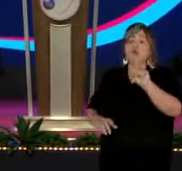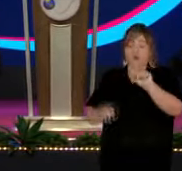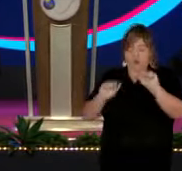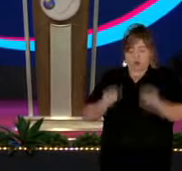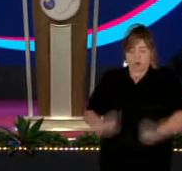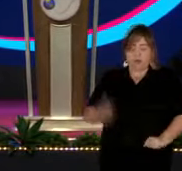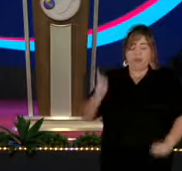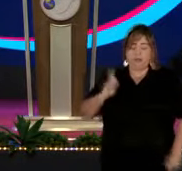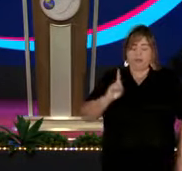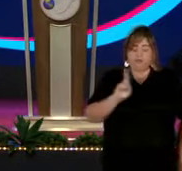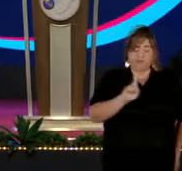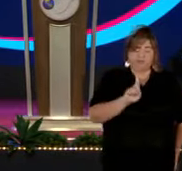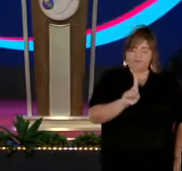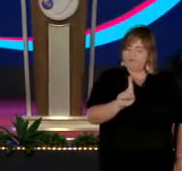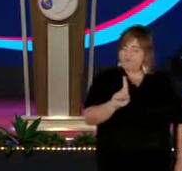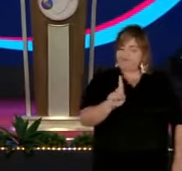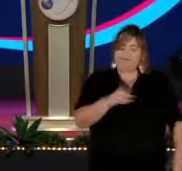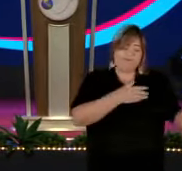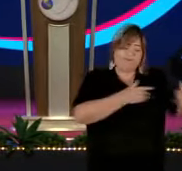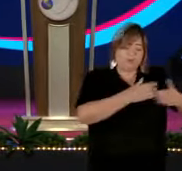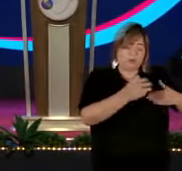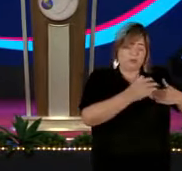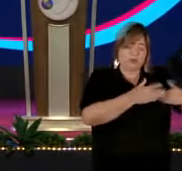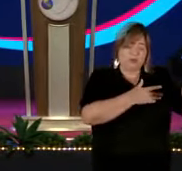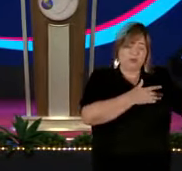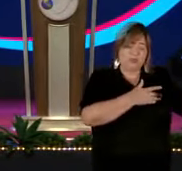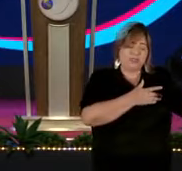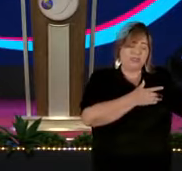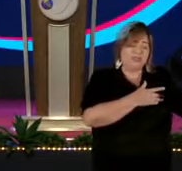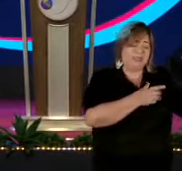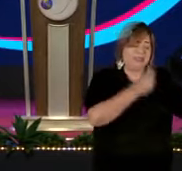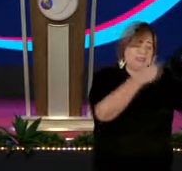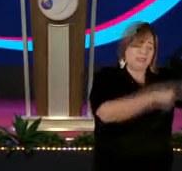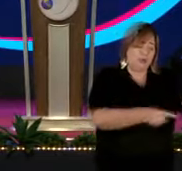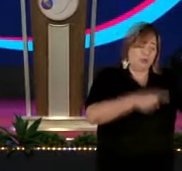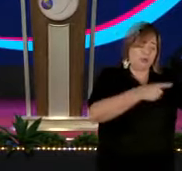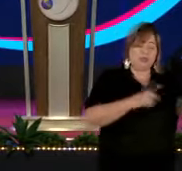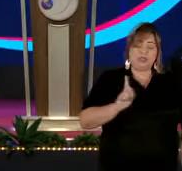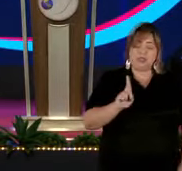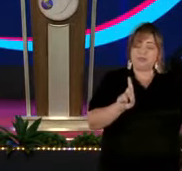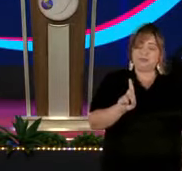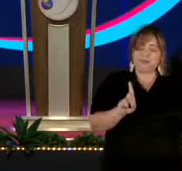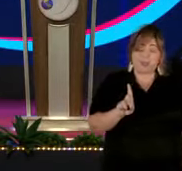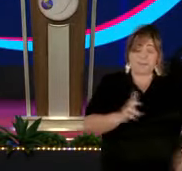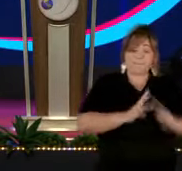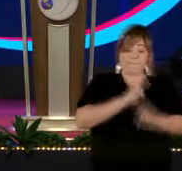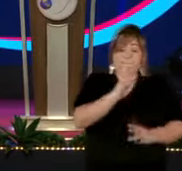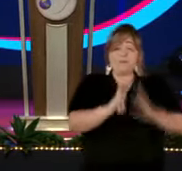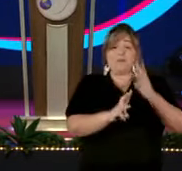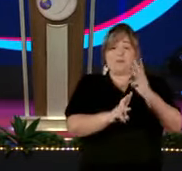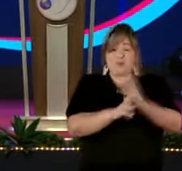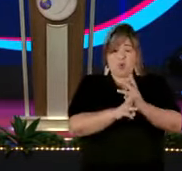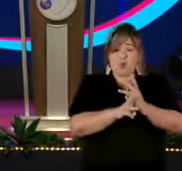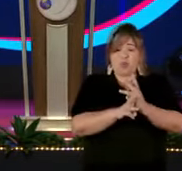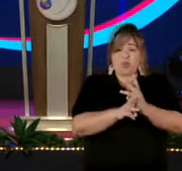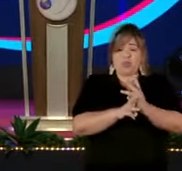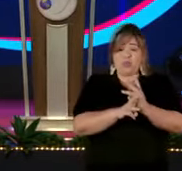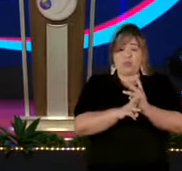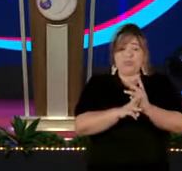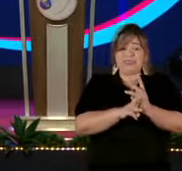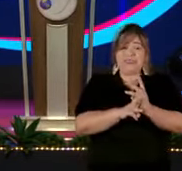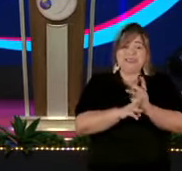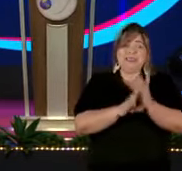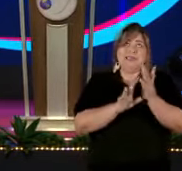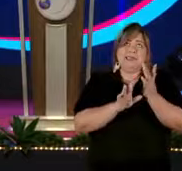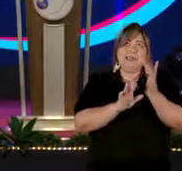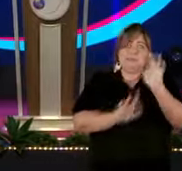de avanzar a pesar de las pruebas, a pesar de las luchas, porque el Señor dijo: en el mundo tendréis aflicción, pero